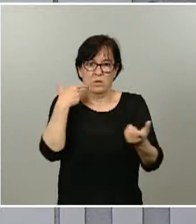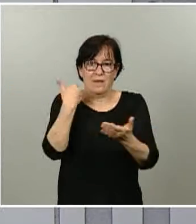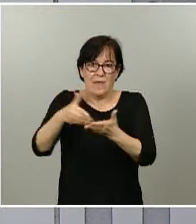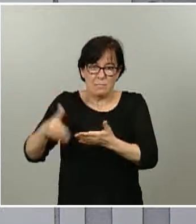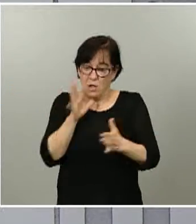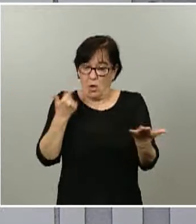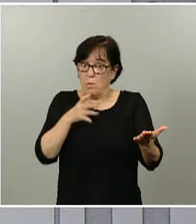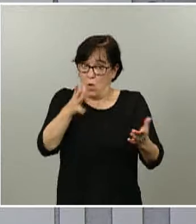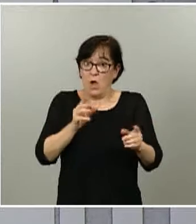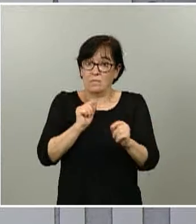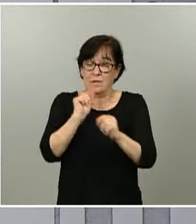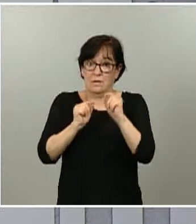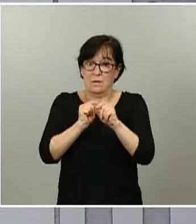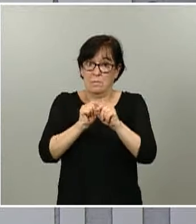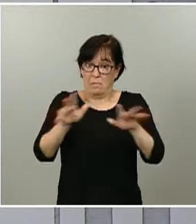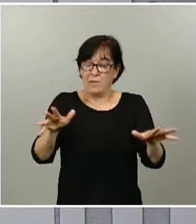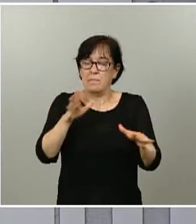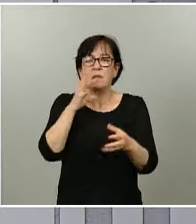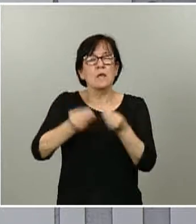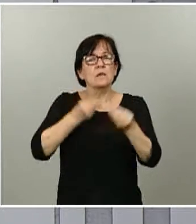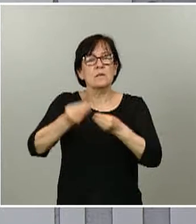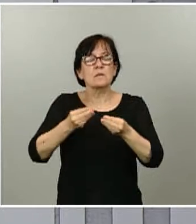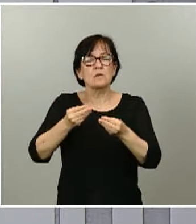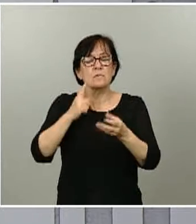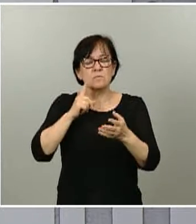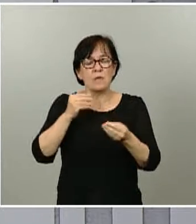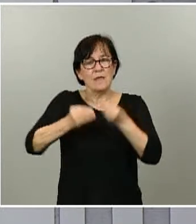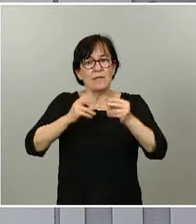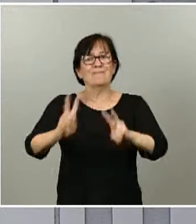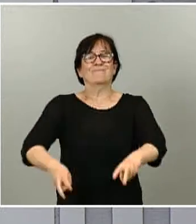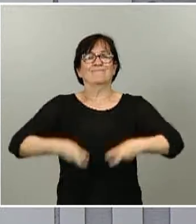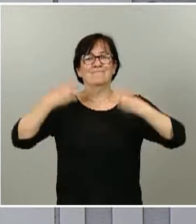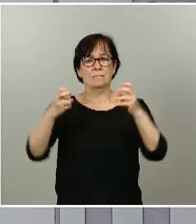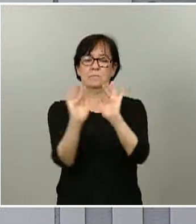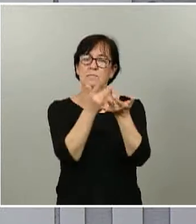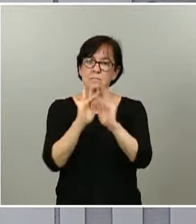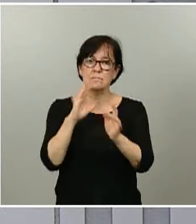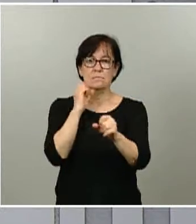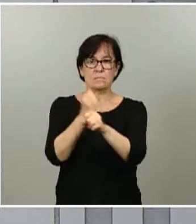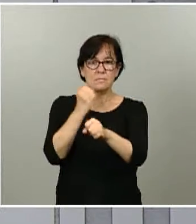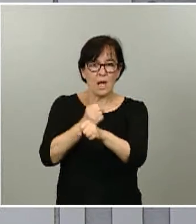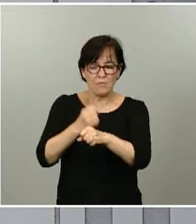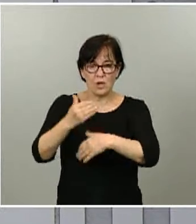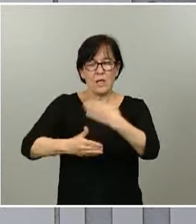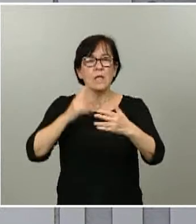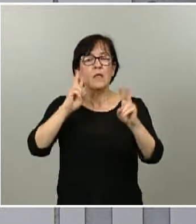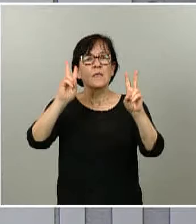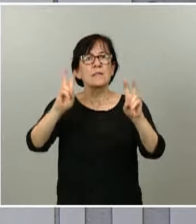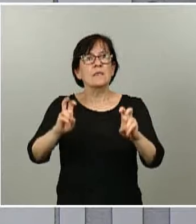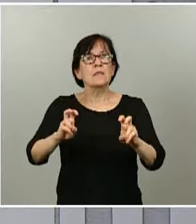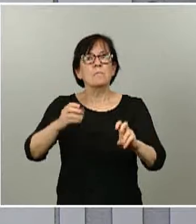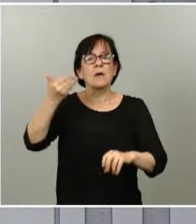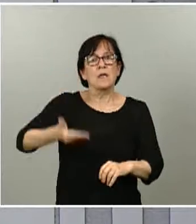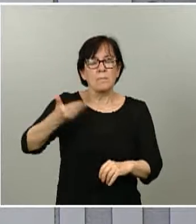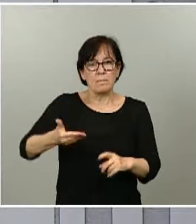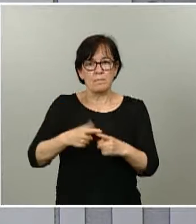y que, por otro lado, está construyendo un nuevo marco de relaciones laborales, avanzando en temas tan importantes como la